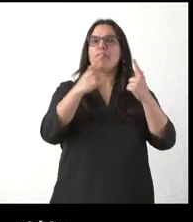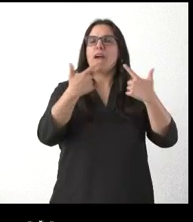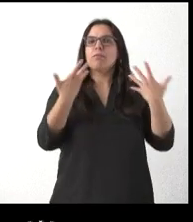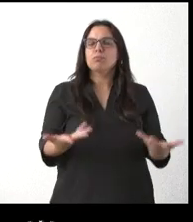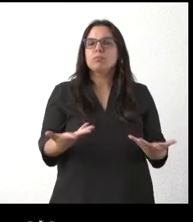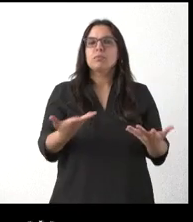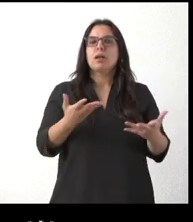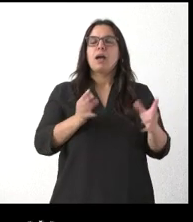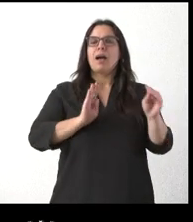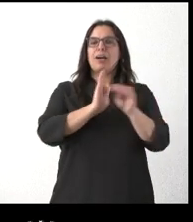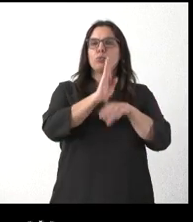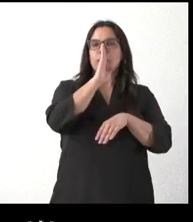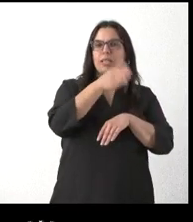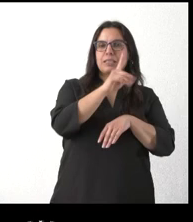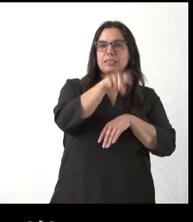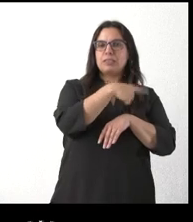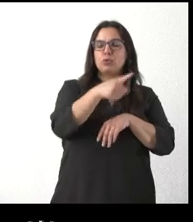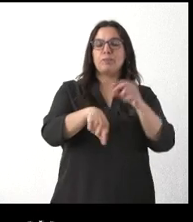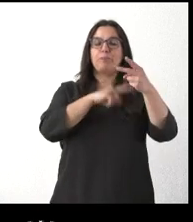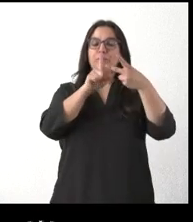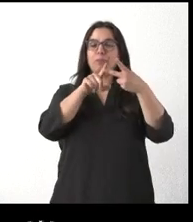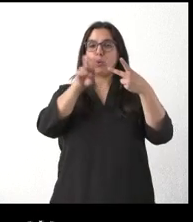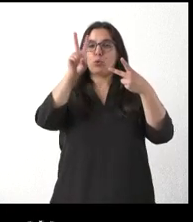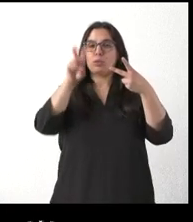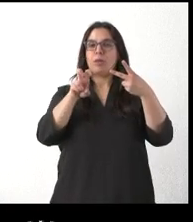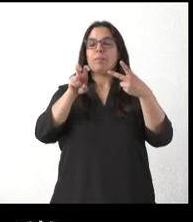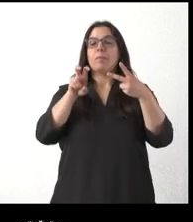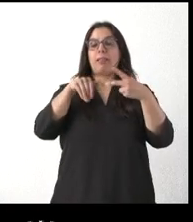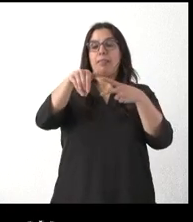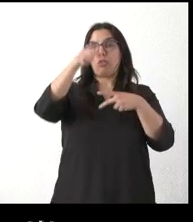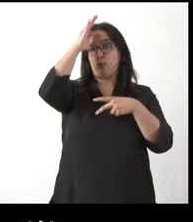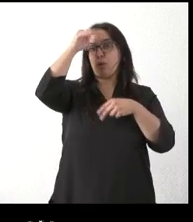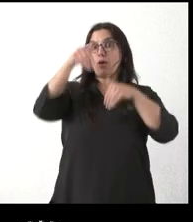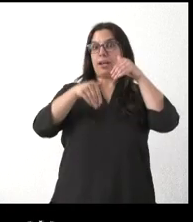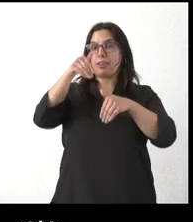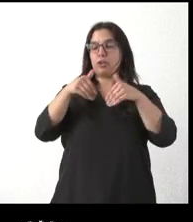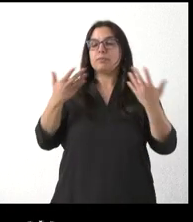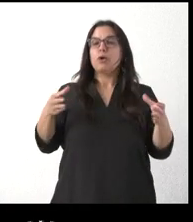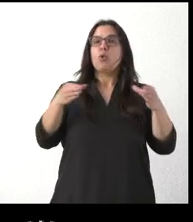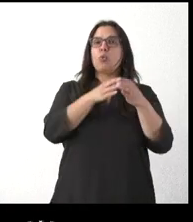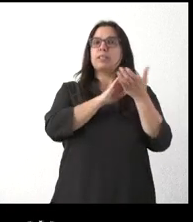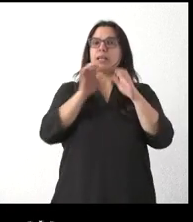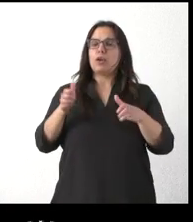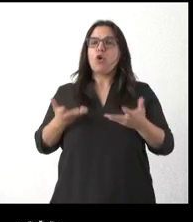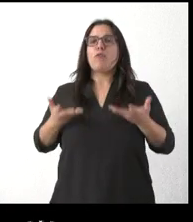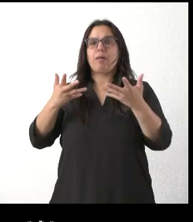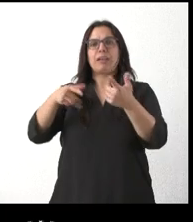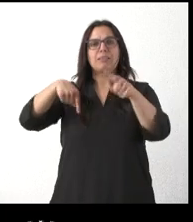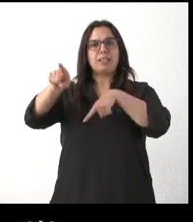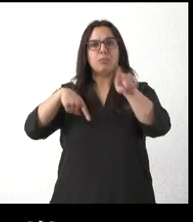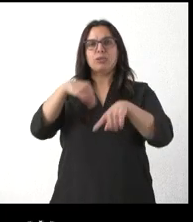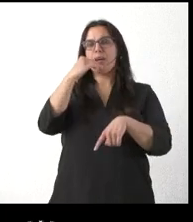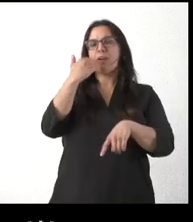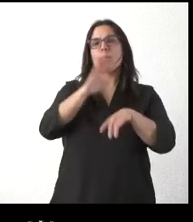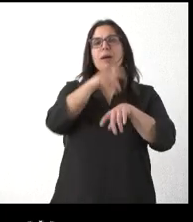van a ser ayudas directas y la otra cuestión tiene que ver con las elecciones del domingo si va la junta a poner algún medio de transporte sobre todo para